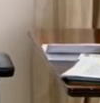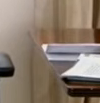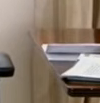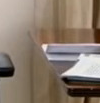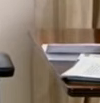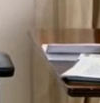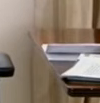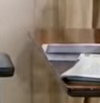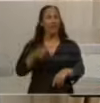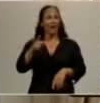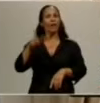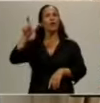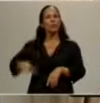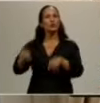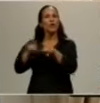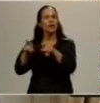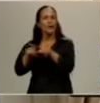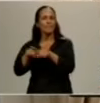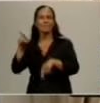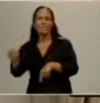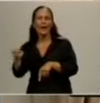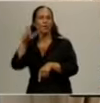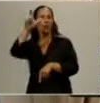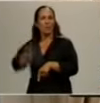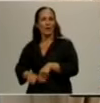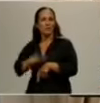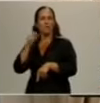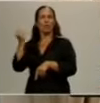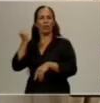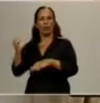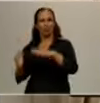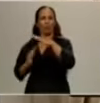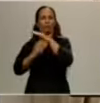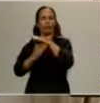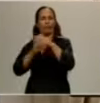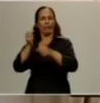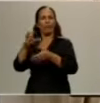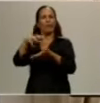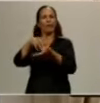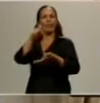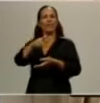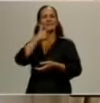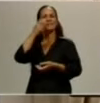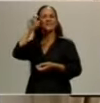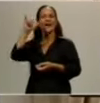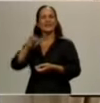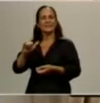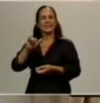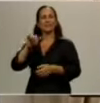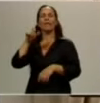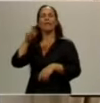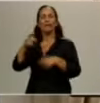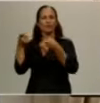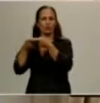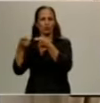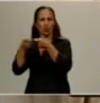además es el hermano de un importante ejecutivo del estudio Sáenz Valiente, socio del